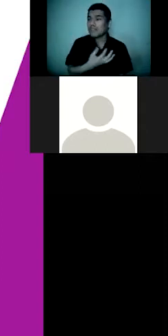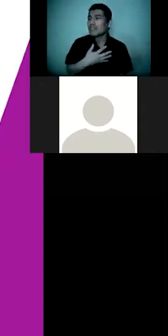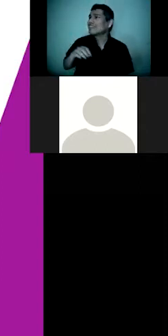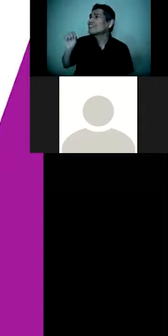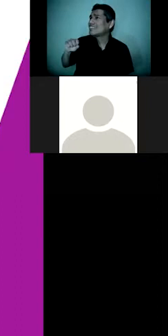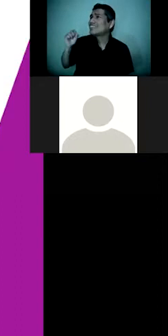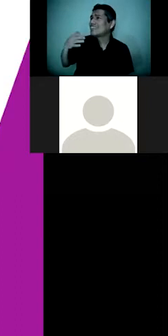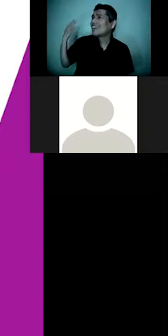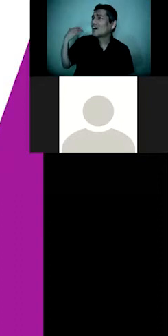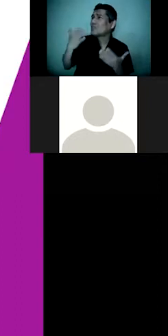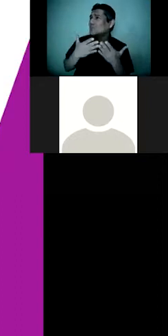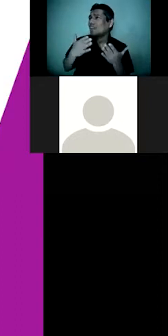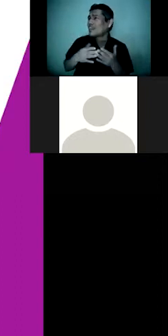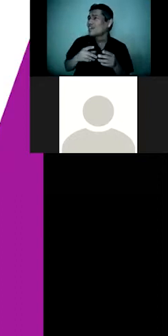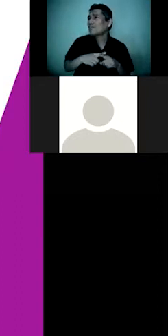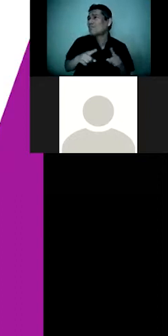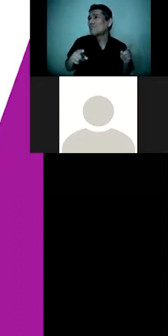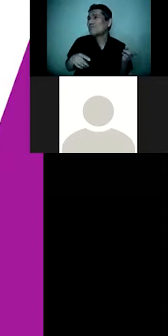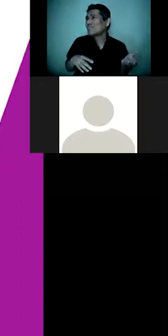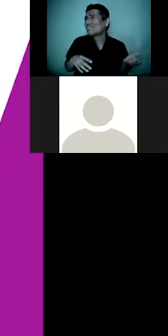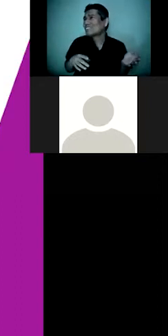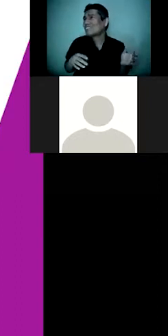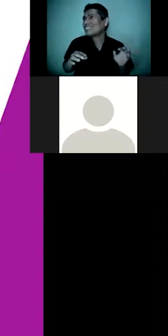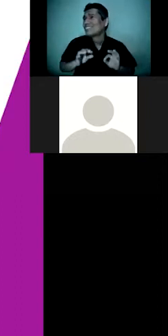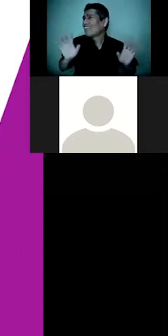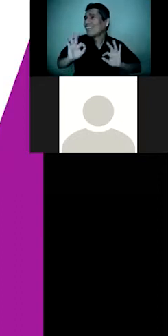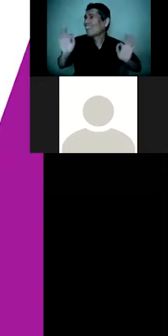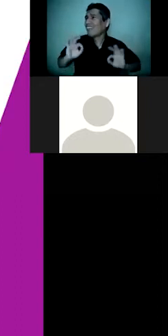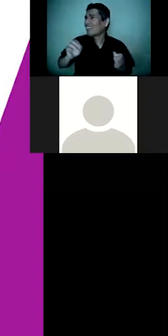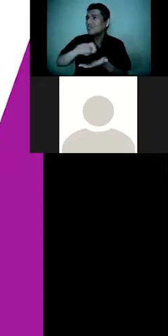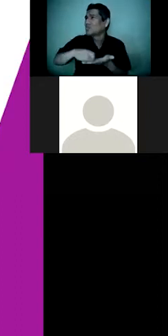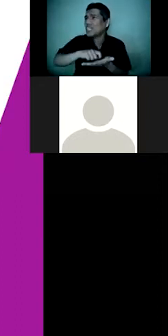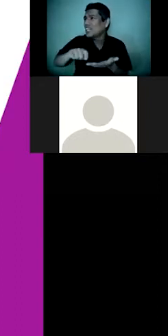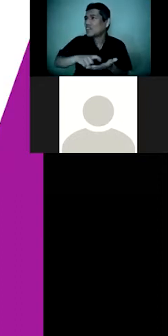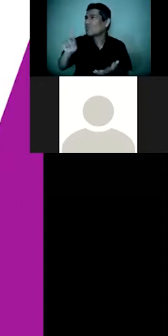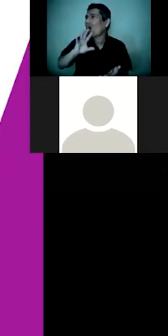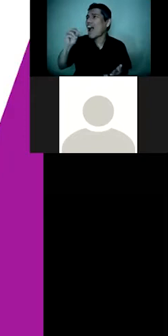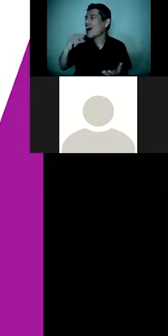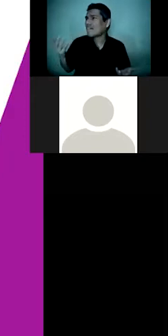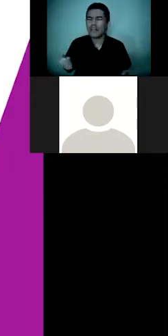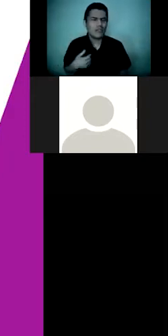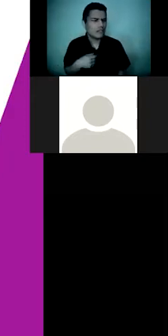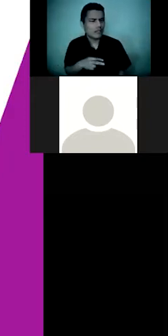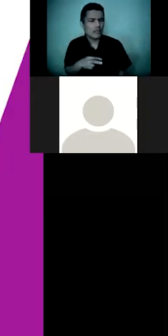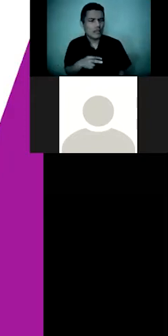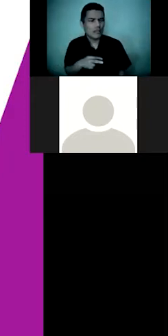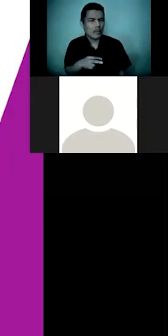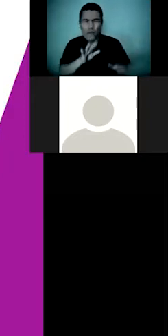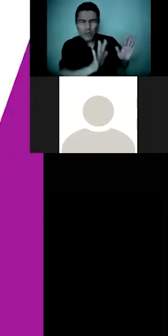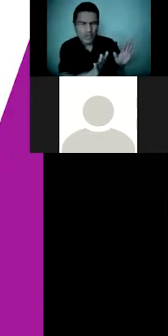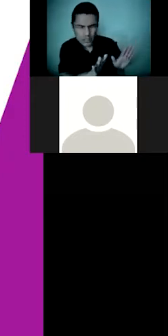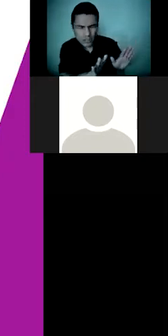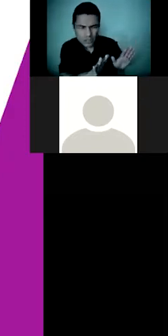antes? La mamá me dijo, sí, sí ha ido a un colegio, pero no le enseñaban nada, ni a escribir, ni a